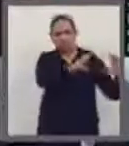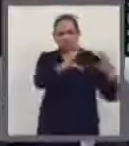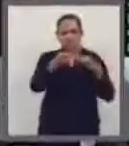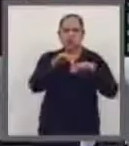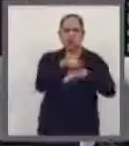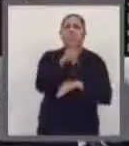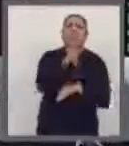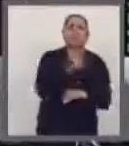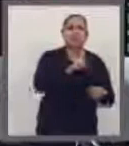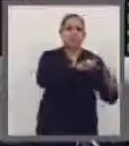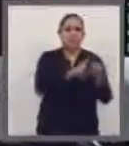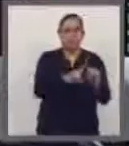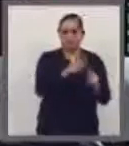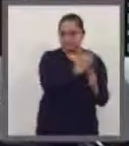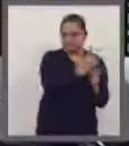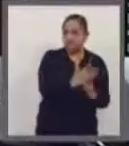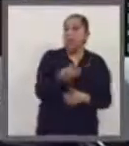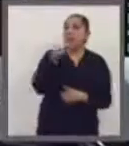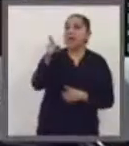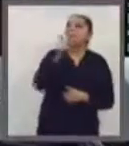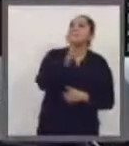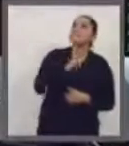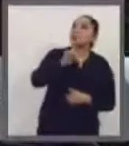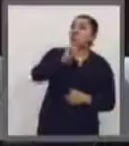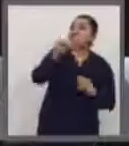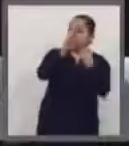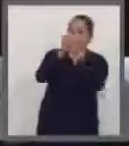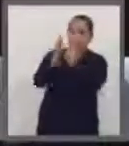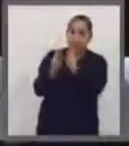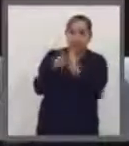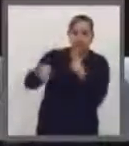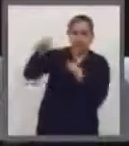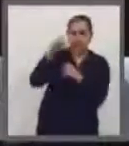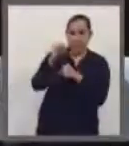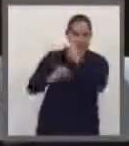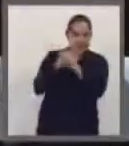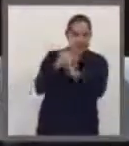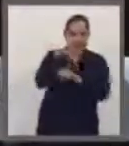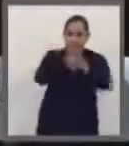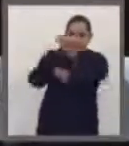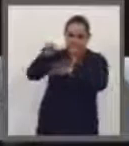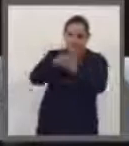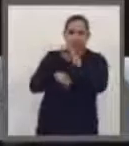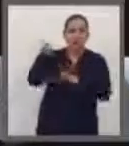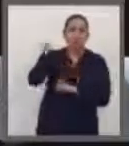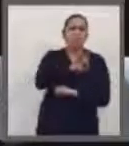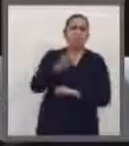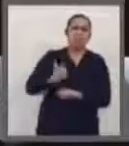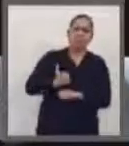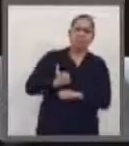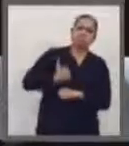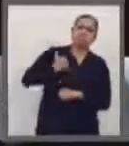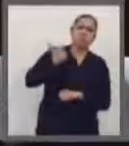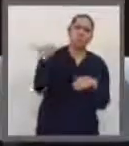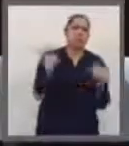petroleras internacionales y sus países obtendrán los mayores beneficios al